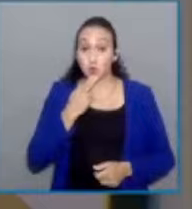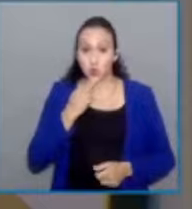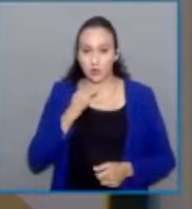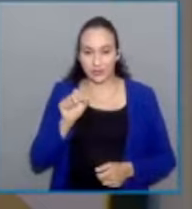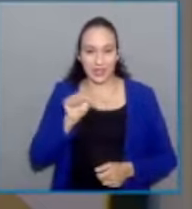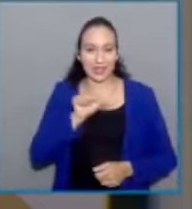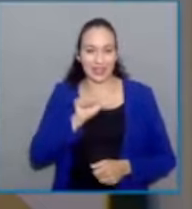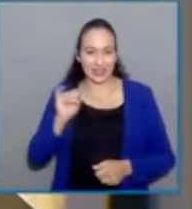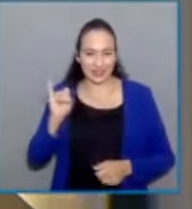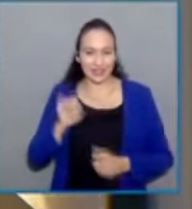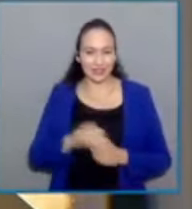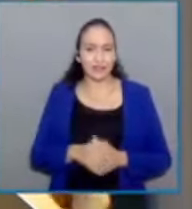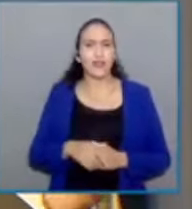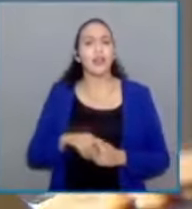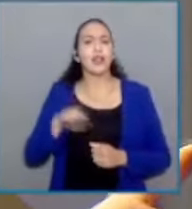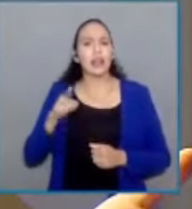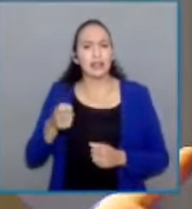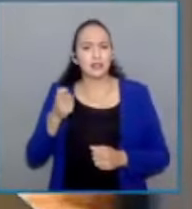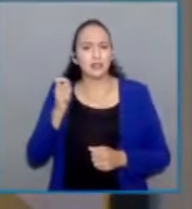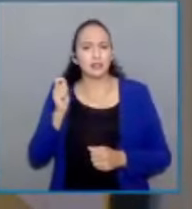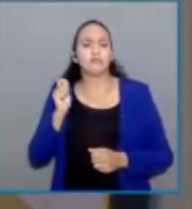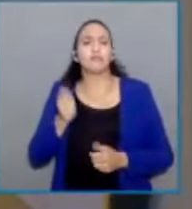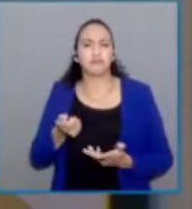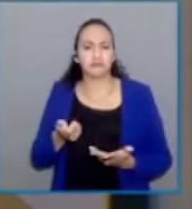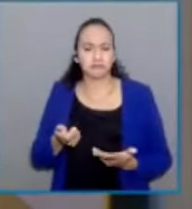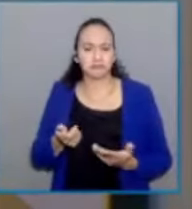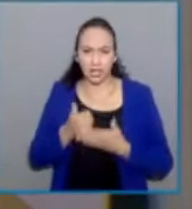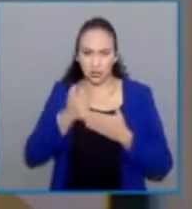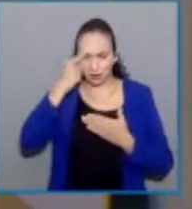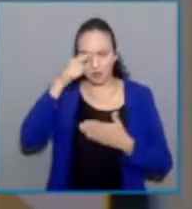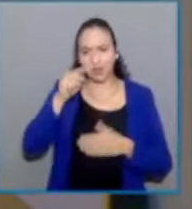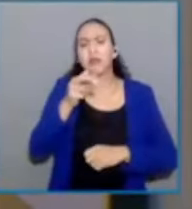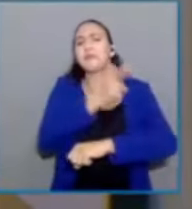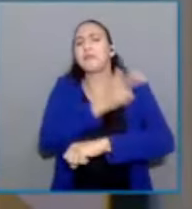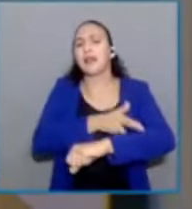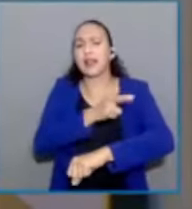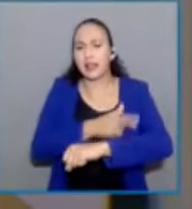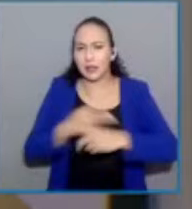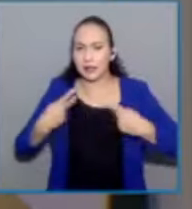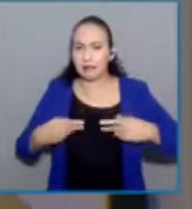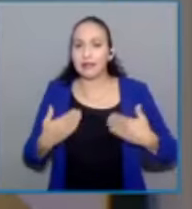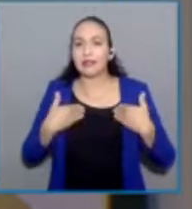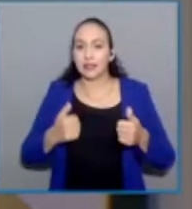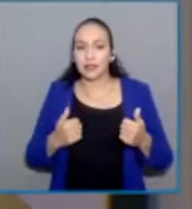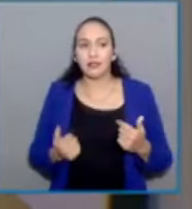ayudar a difundir el queé hacer las decisiones tomadas